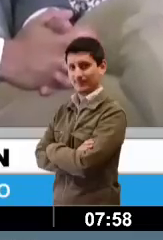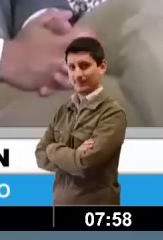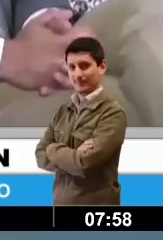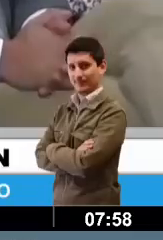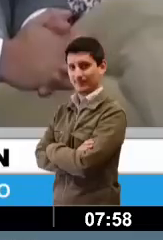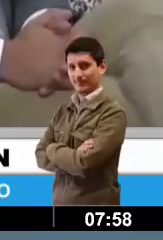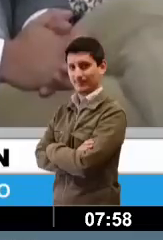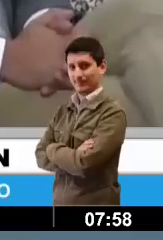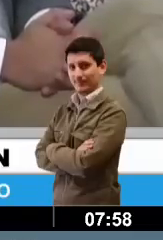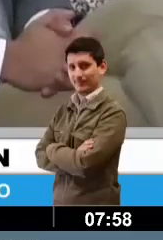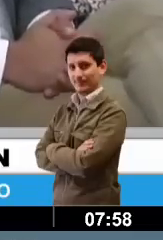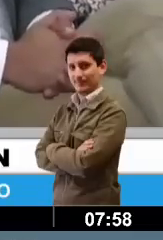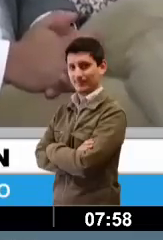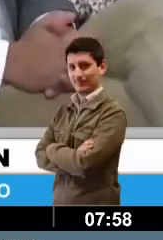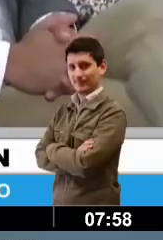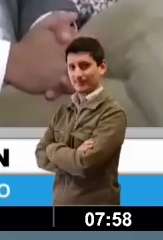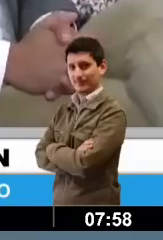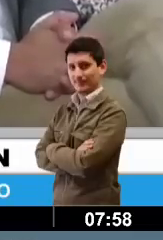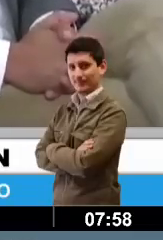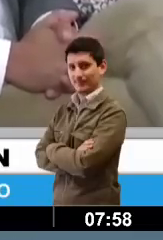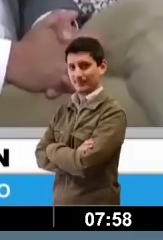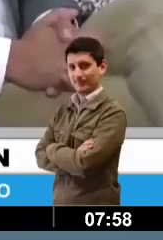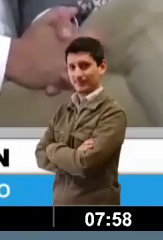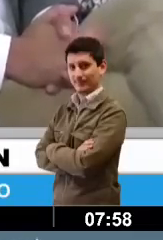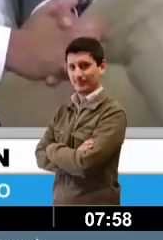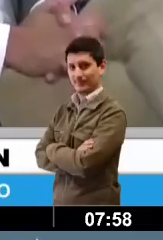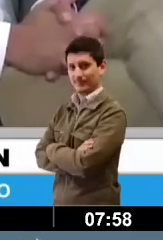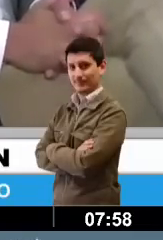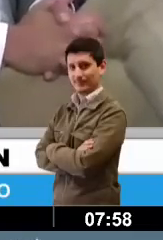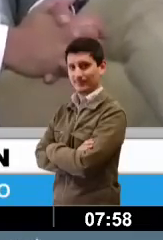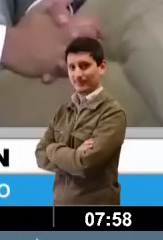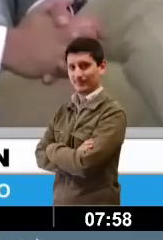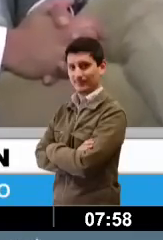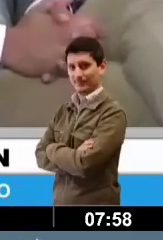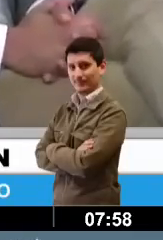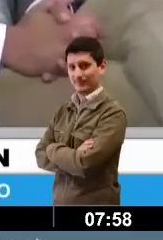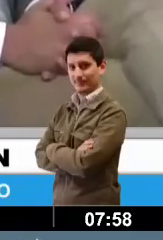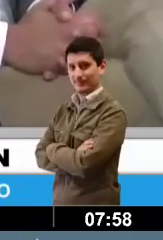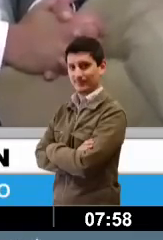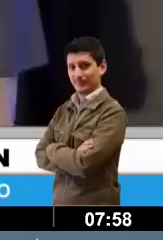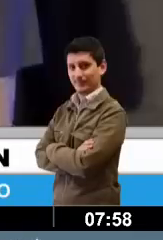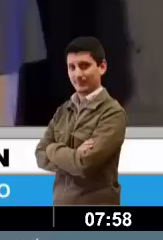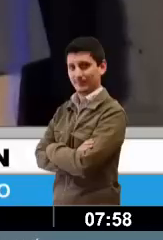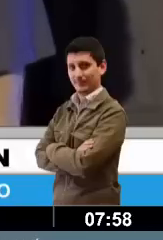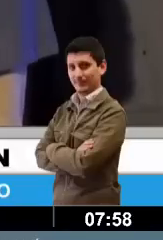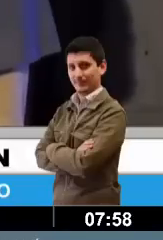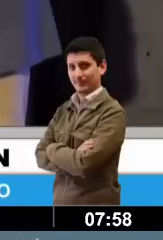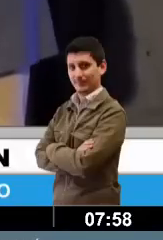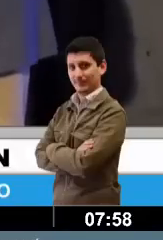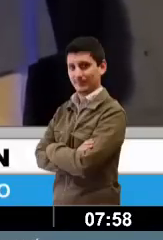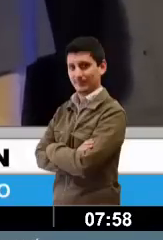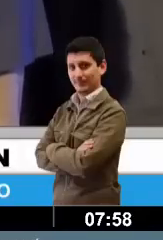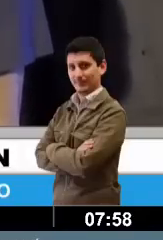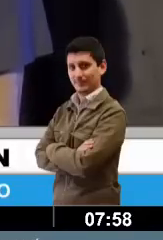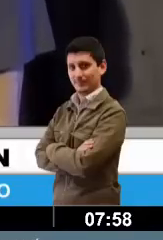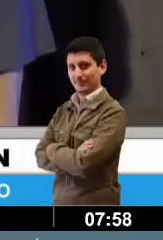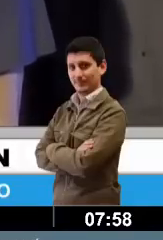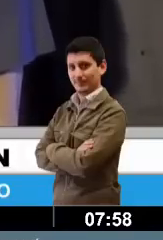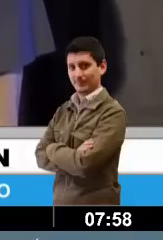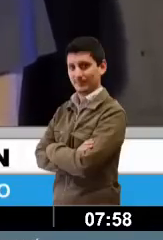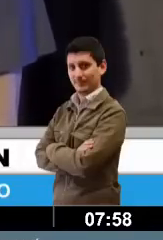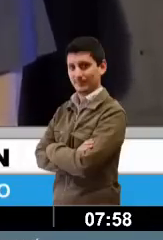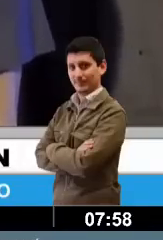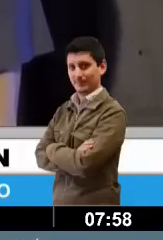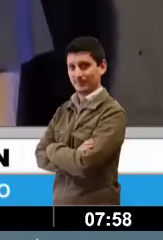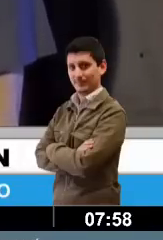democracia cristiana, y lo vinculó, aunque él dijo que no, sí lo vinculó a la presidencia de la Cámara. Recordemos que en